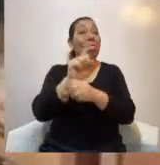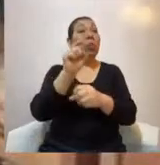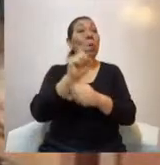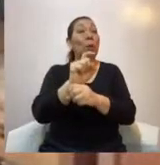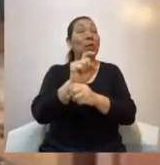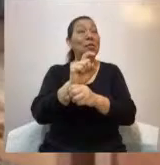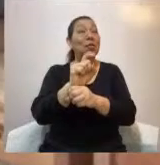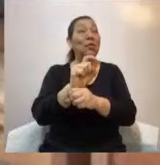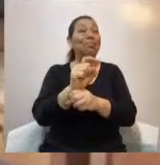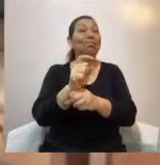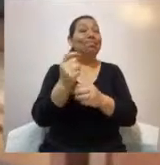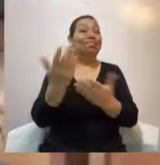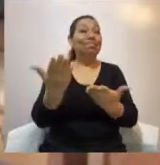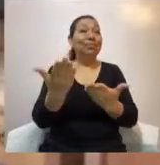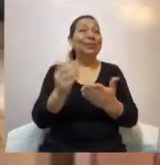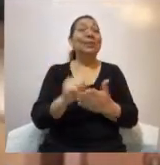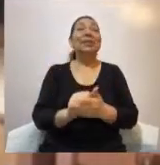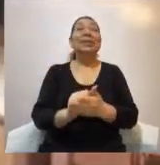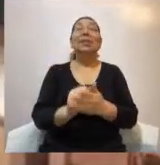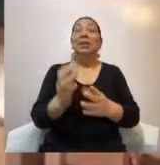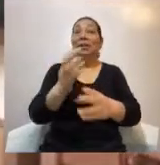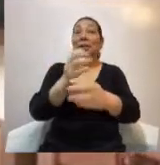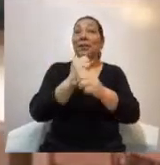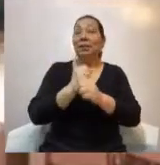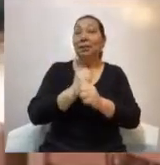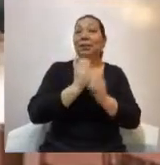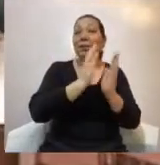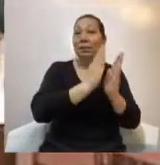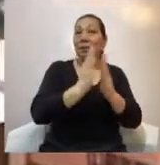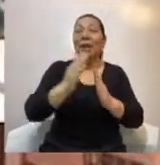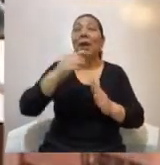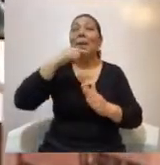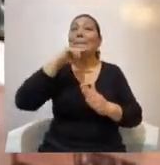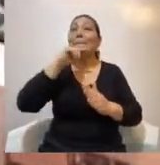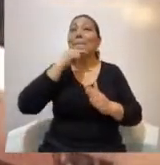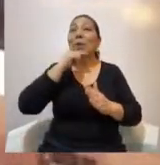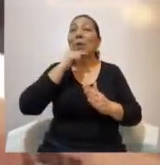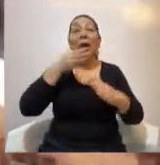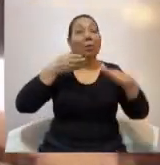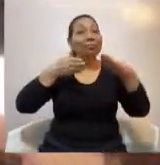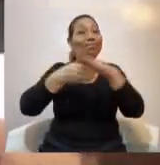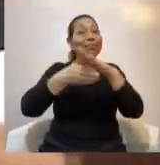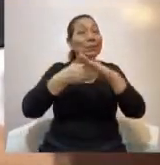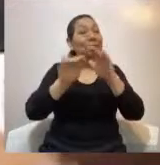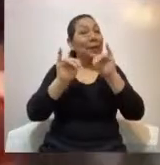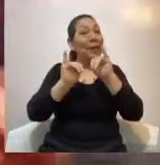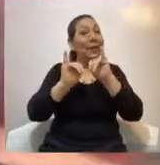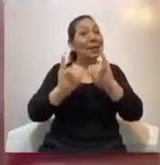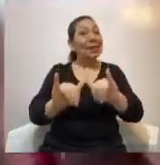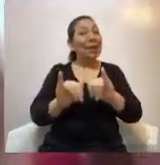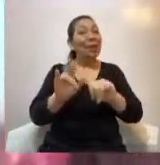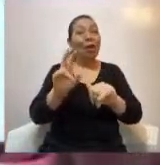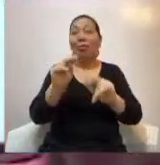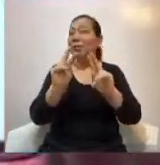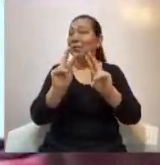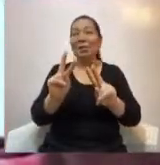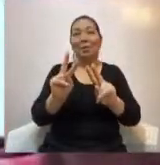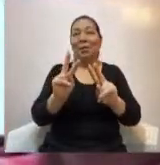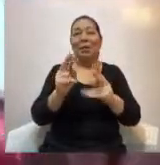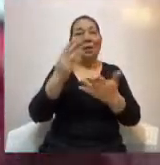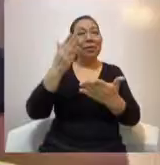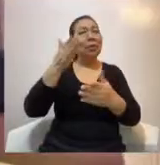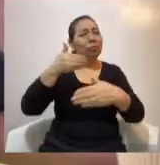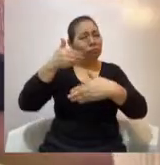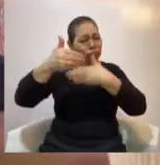la educación y el que se adopten medidas para que las mujeres accedan, permanezcan, no se